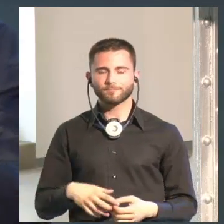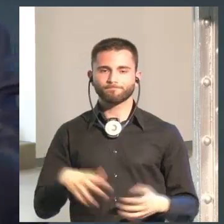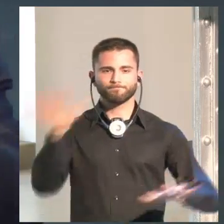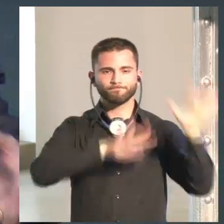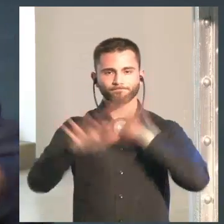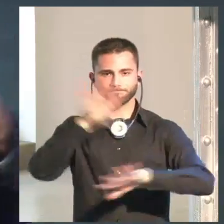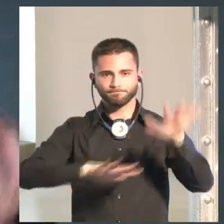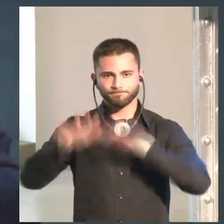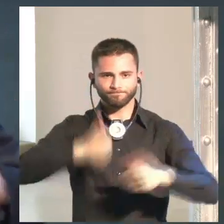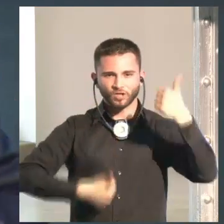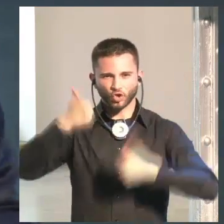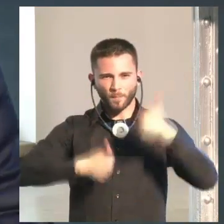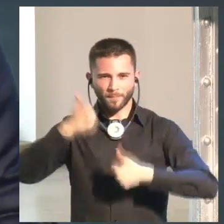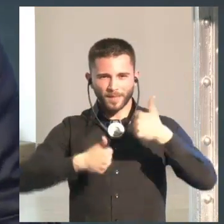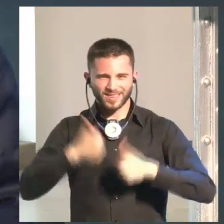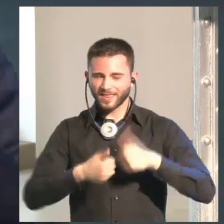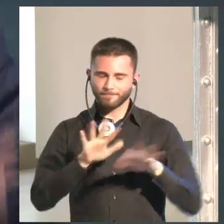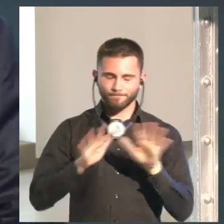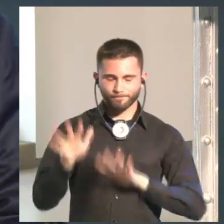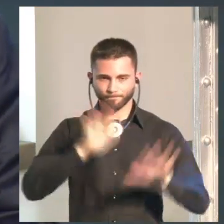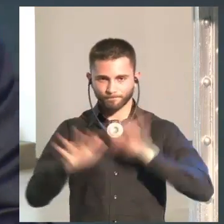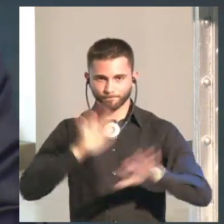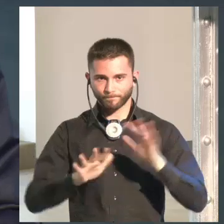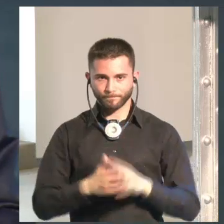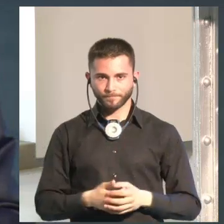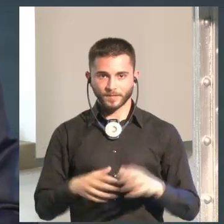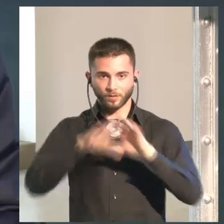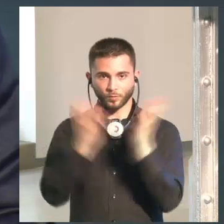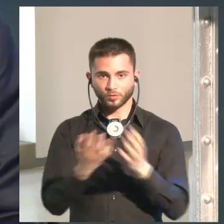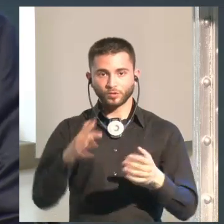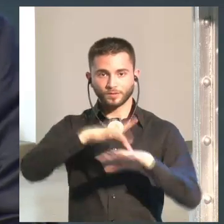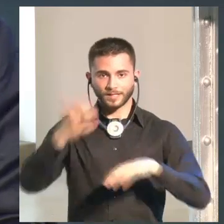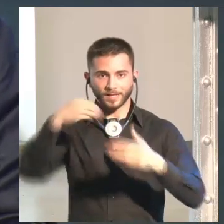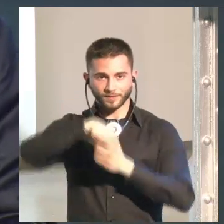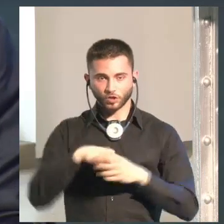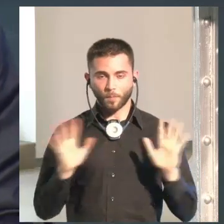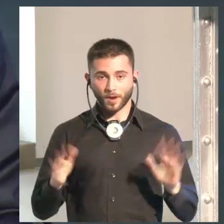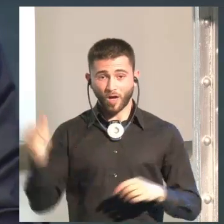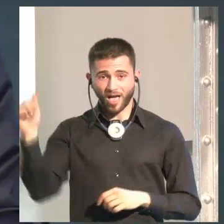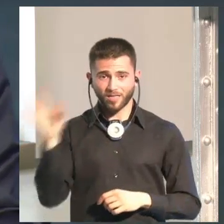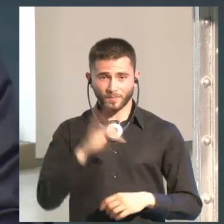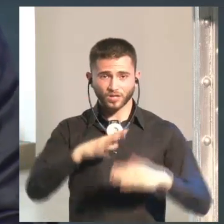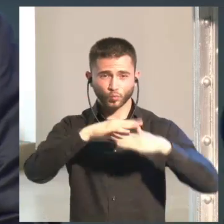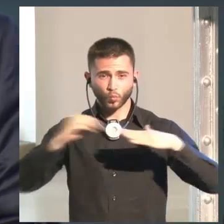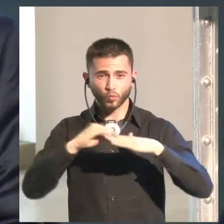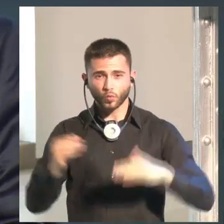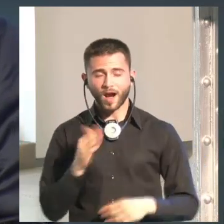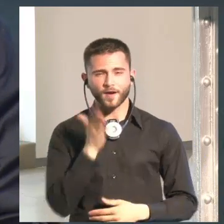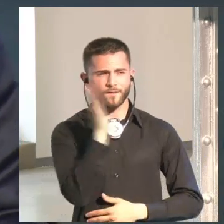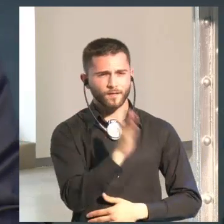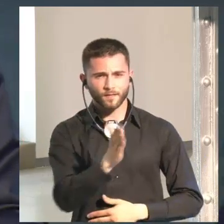la competencia dentro del ecosistema digital, pero además de eso, los usuarios están especialmente perjudicados